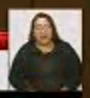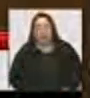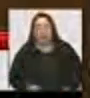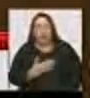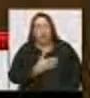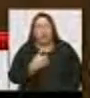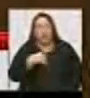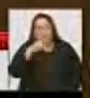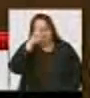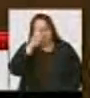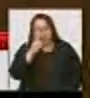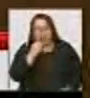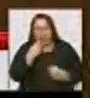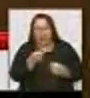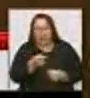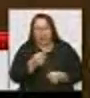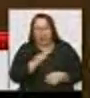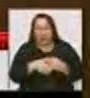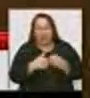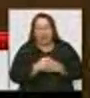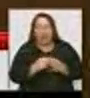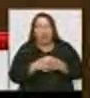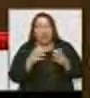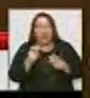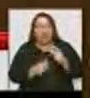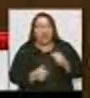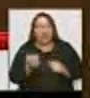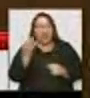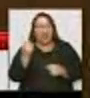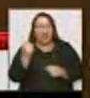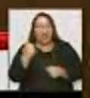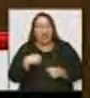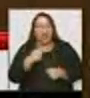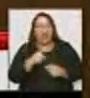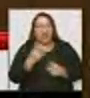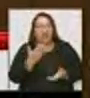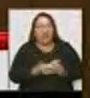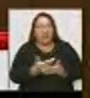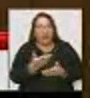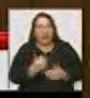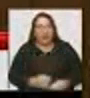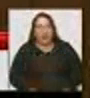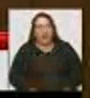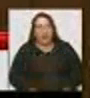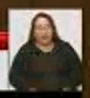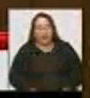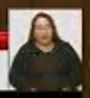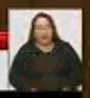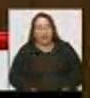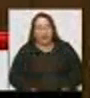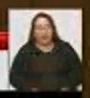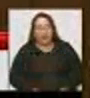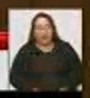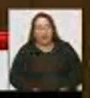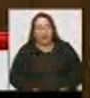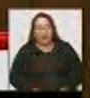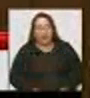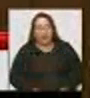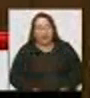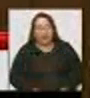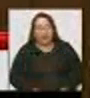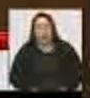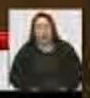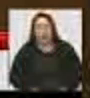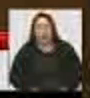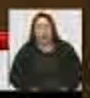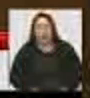presidente de la República ofreció subirle sueldo a los alcaldes. Como hubo protesta, les ha subido el arancel para que ingrese más